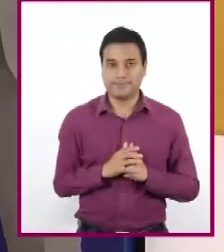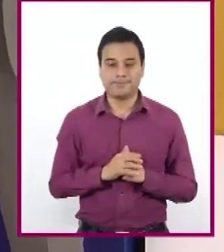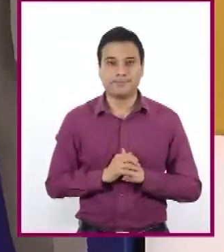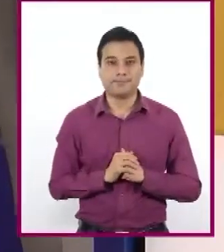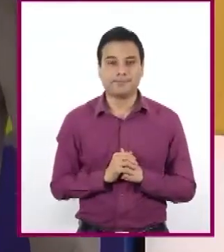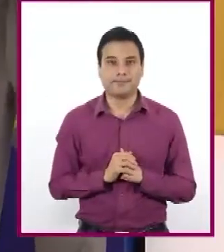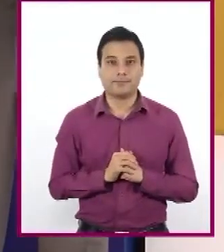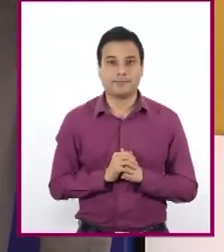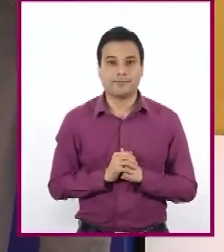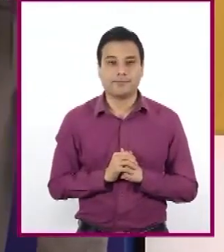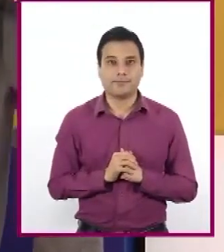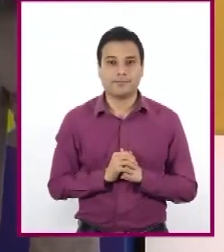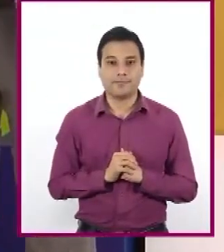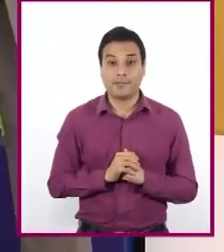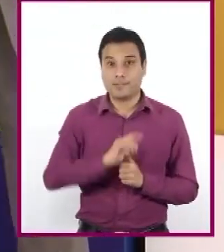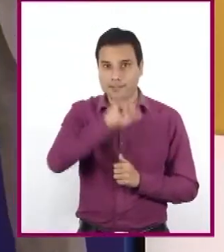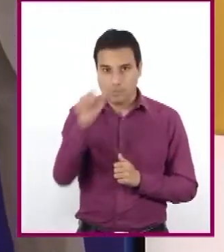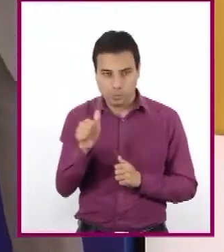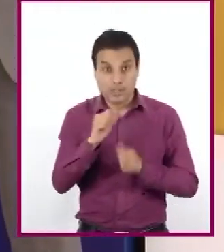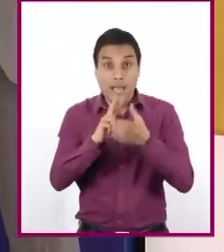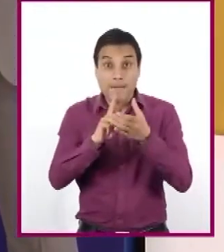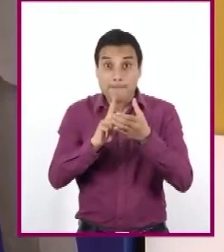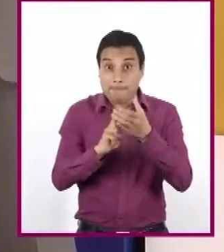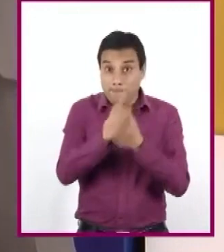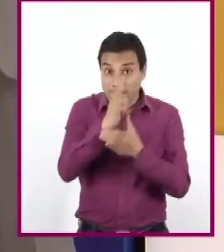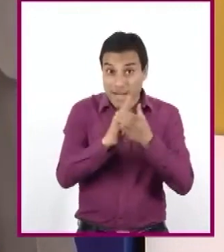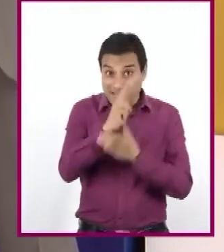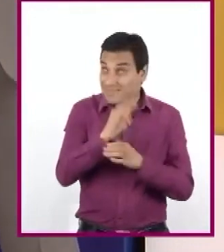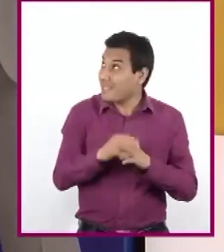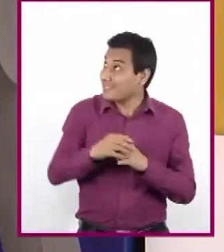Y vamos a utilizar la planta que tenemos ahí enfrente,